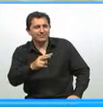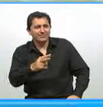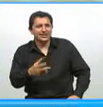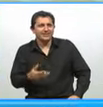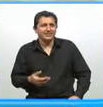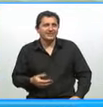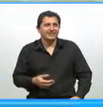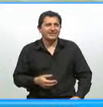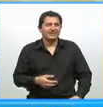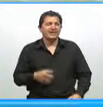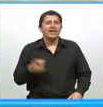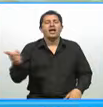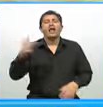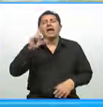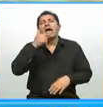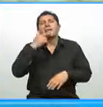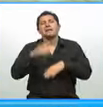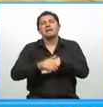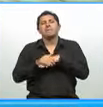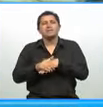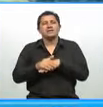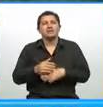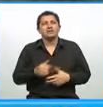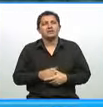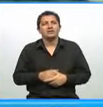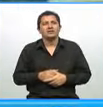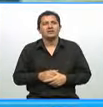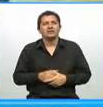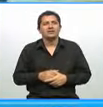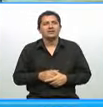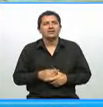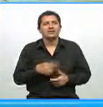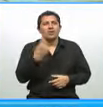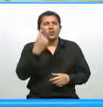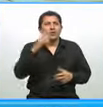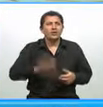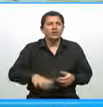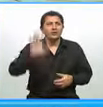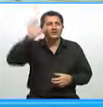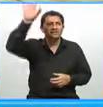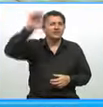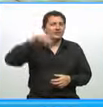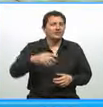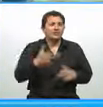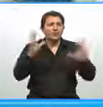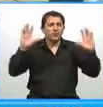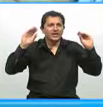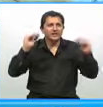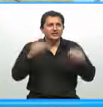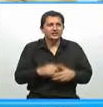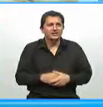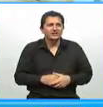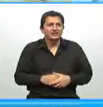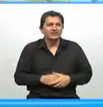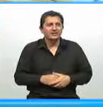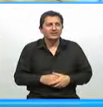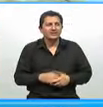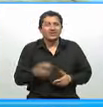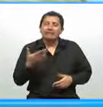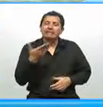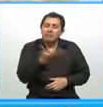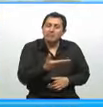muy bien. Julio es amigo de la casa, hacete cargo, Cari. ¿Cómo lo ves? Porque le estoy diciendo que tire. ¿Qué tal? Buenas noches. Buenas noches, Julio. Le